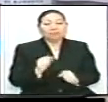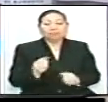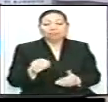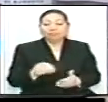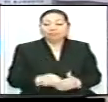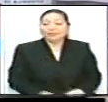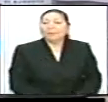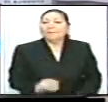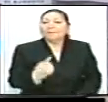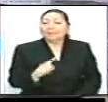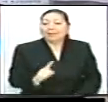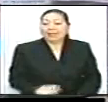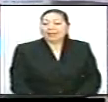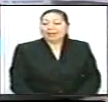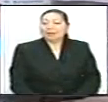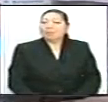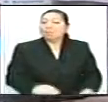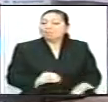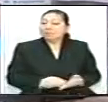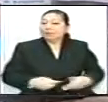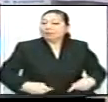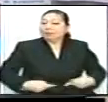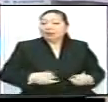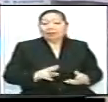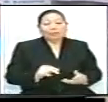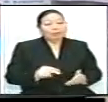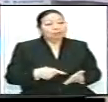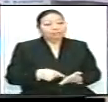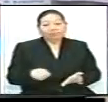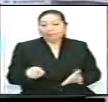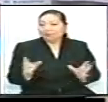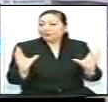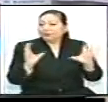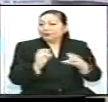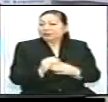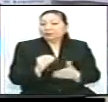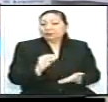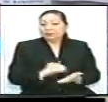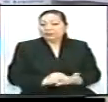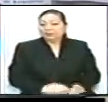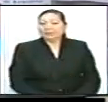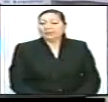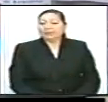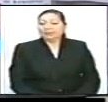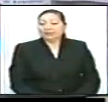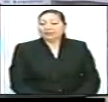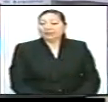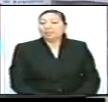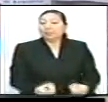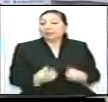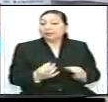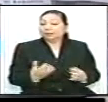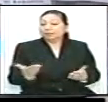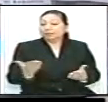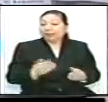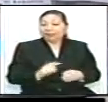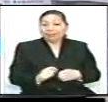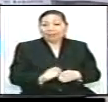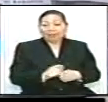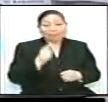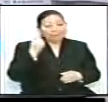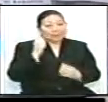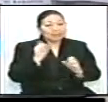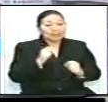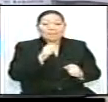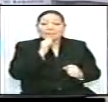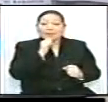inclusive, para más competitivo no puede sacarle, no le puede ajustar más el sector privado. Porque si vamos por esa tarea de que pensamos que el